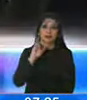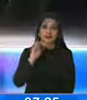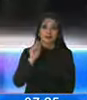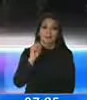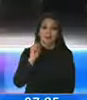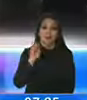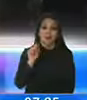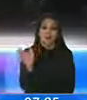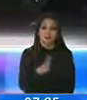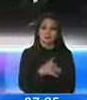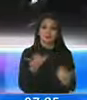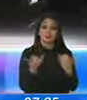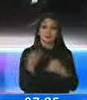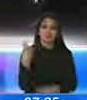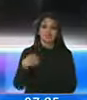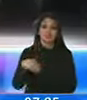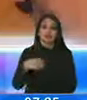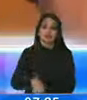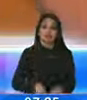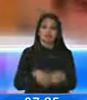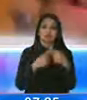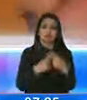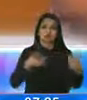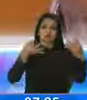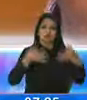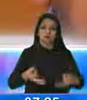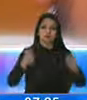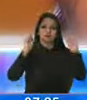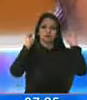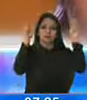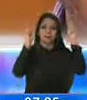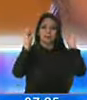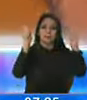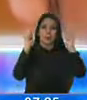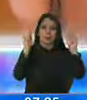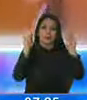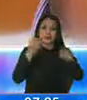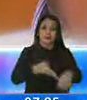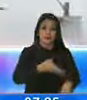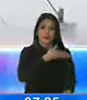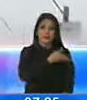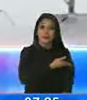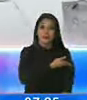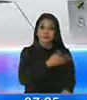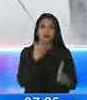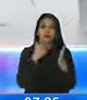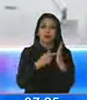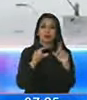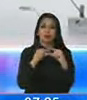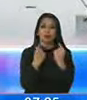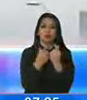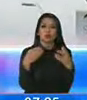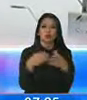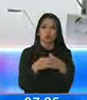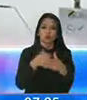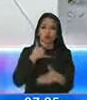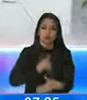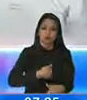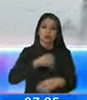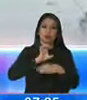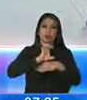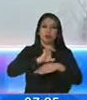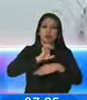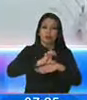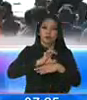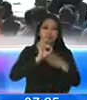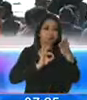Este miércoles inicia el periodo proselitista y aquí informan que con quienes se anticiparon, como el caso del colectivo Somos Ecuador, que